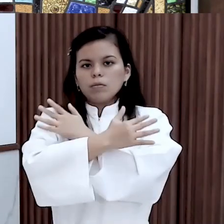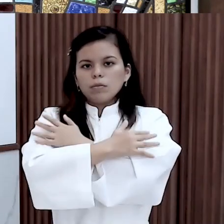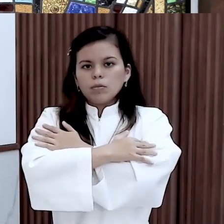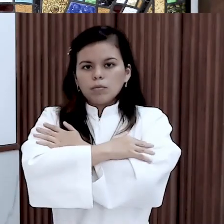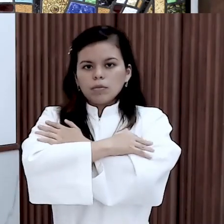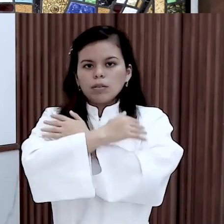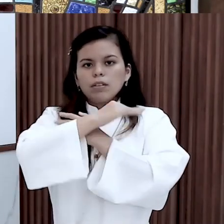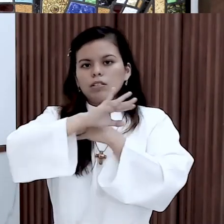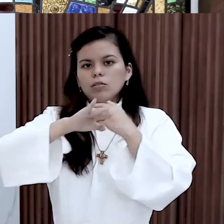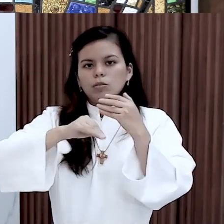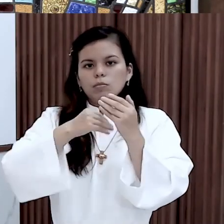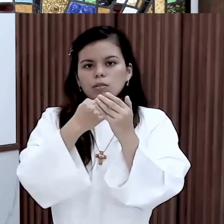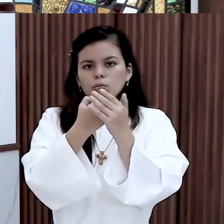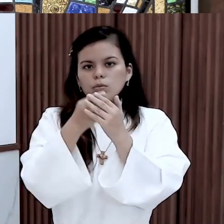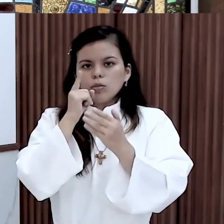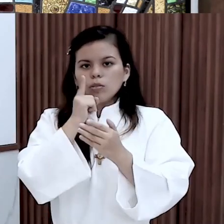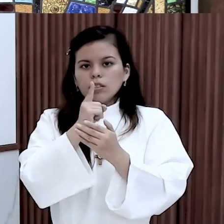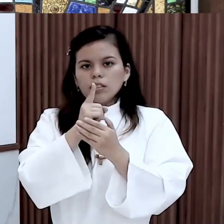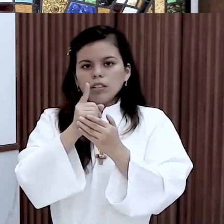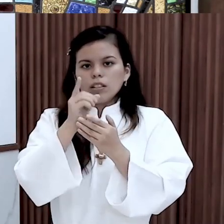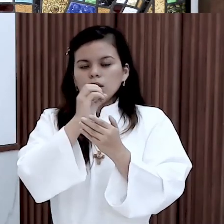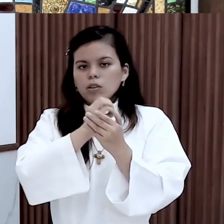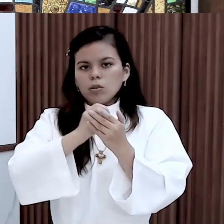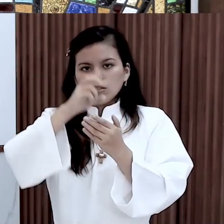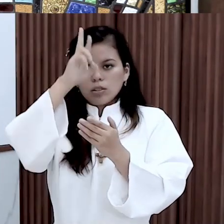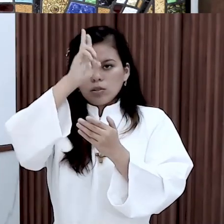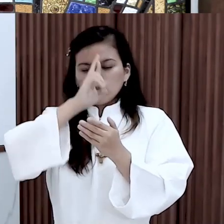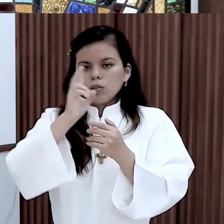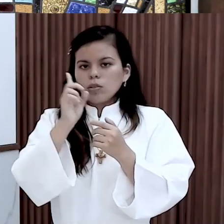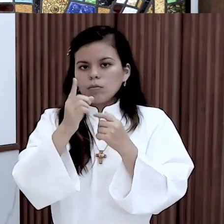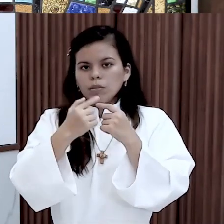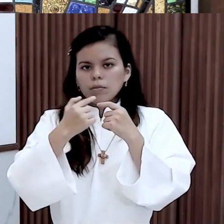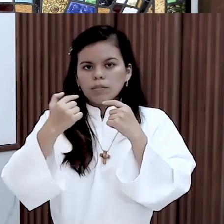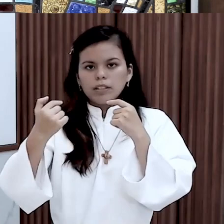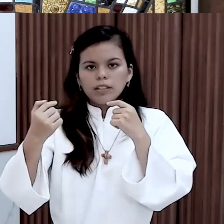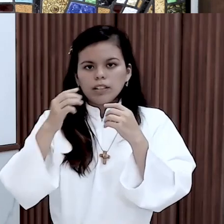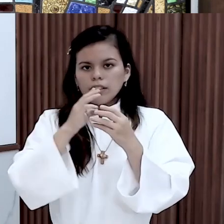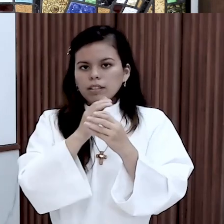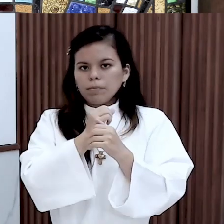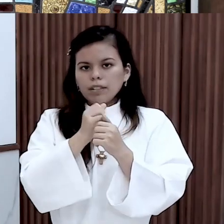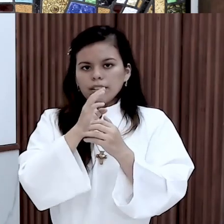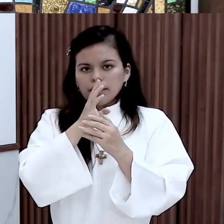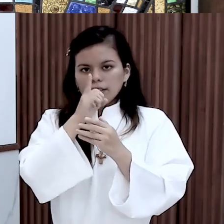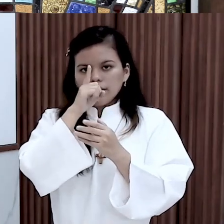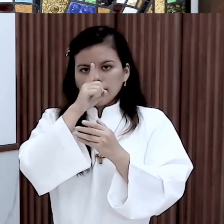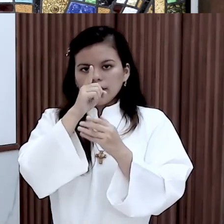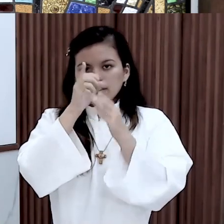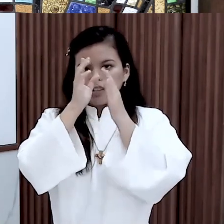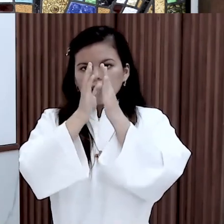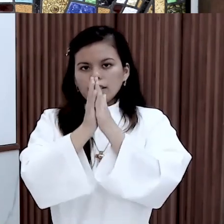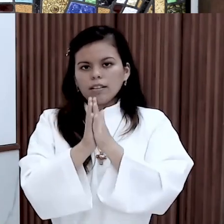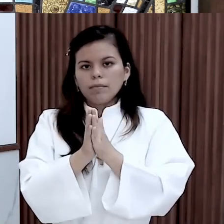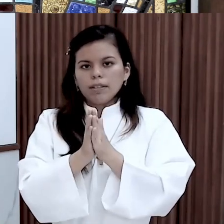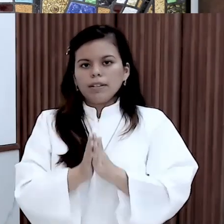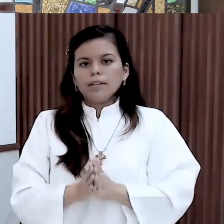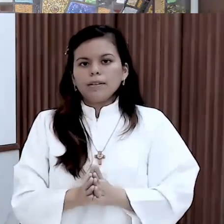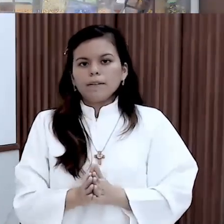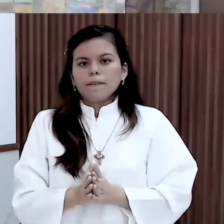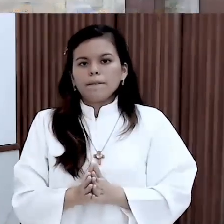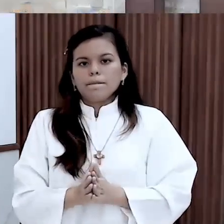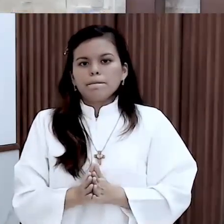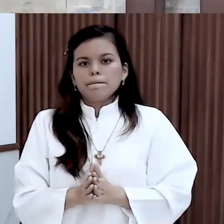hubiese recibido mi abrazo y me uno todo a ti. Oh Señor, no permitas que jamás me aparte de ti.